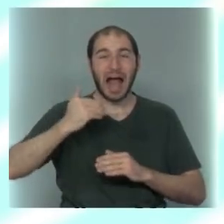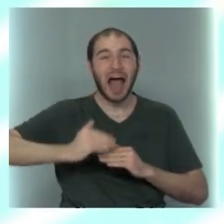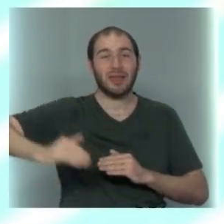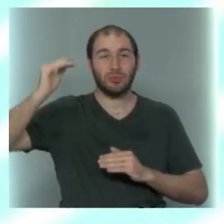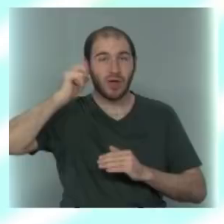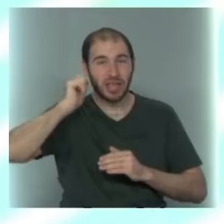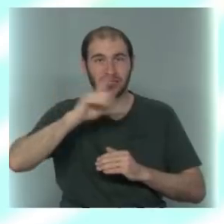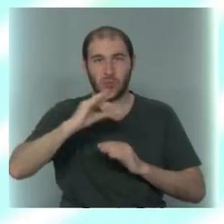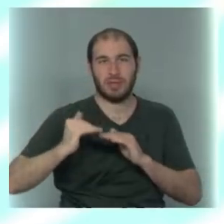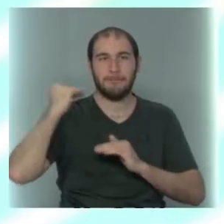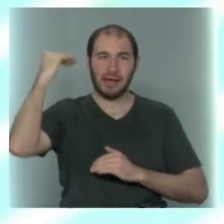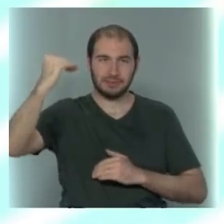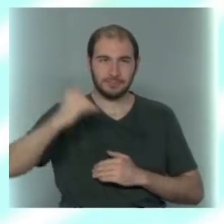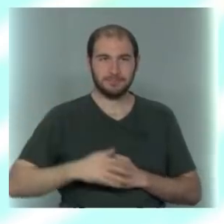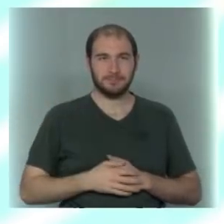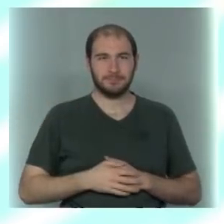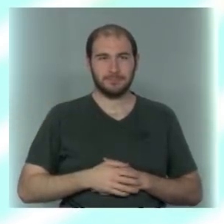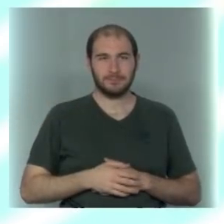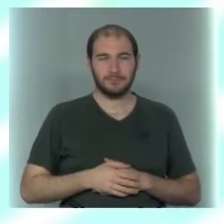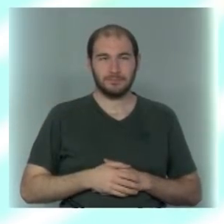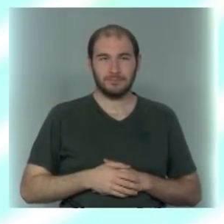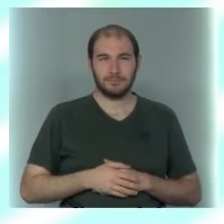adultos mayores de 50 años.